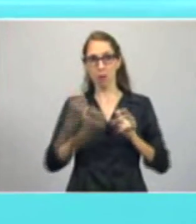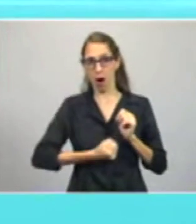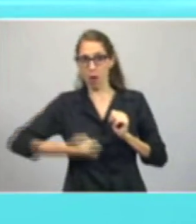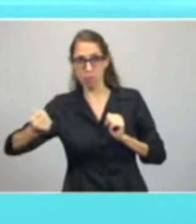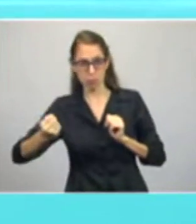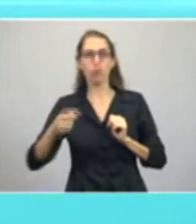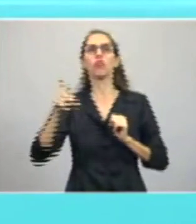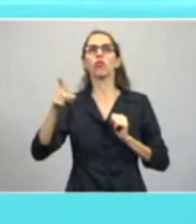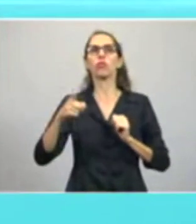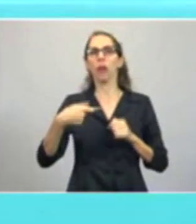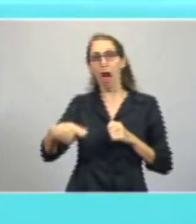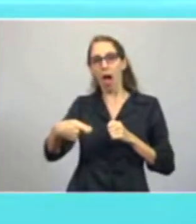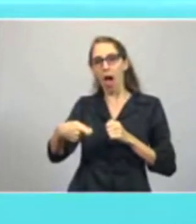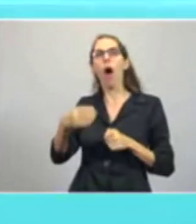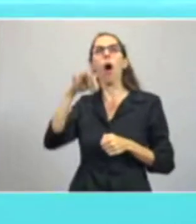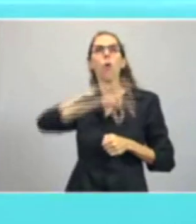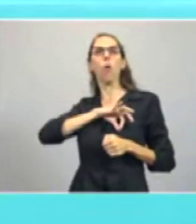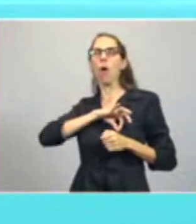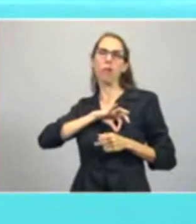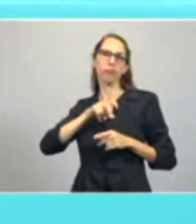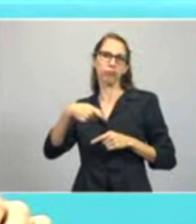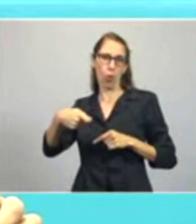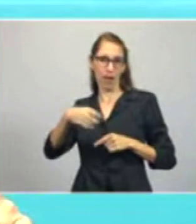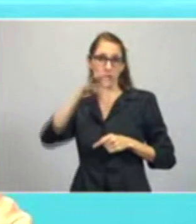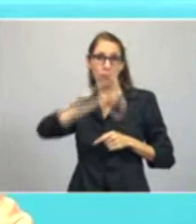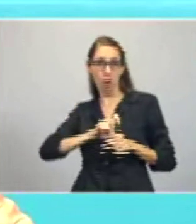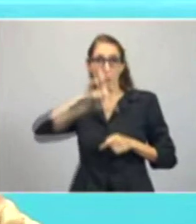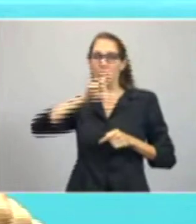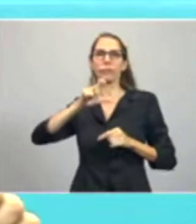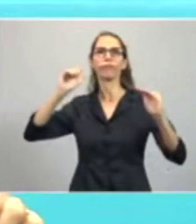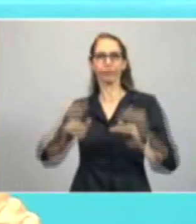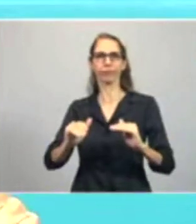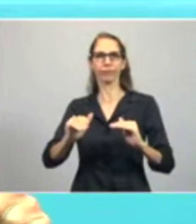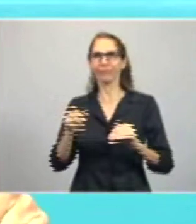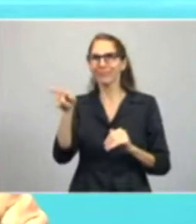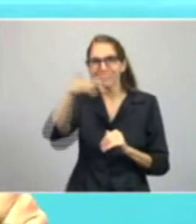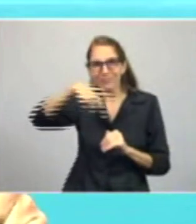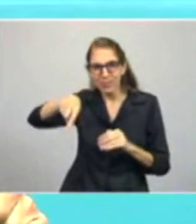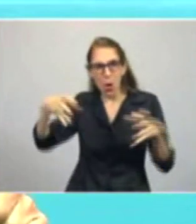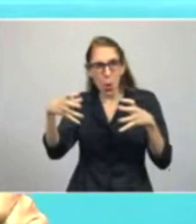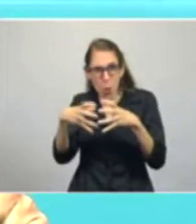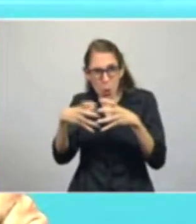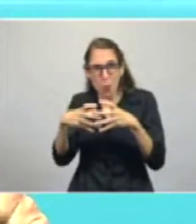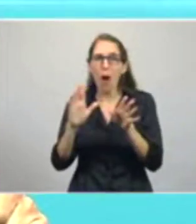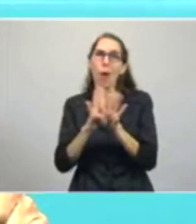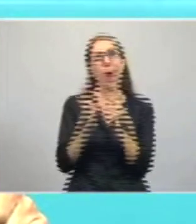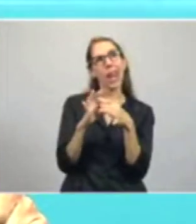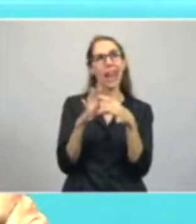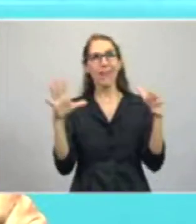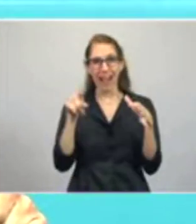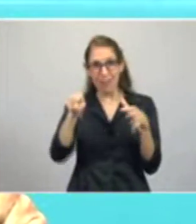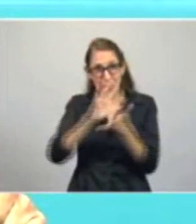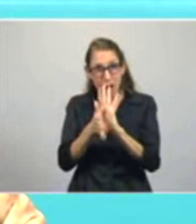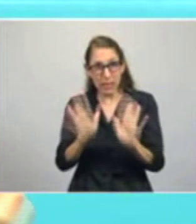aumento a los jubilados. Así que son, por decir así, los liberales más locos del mundo porque están